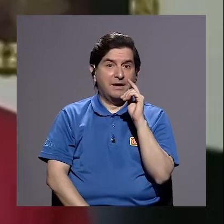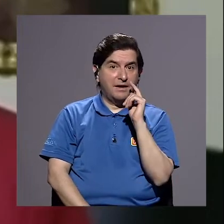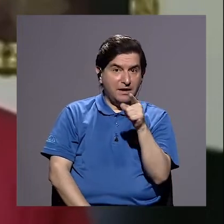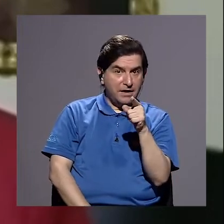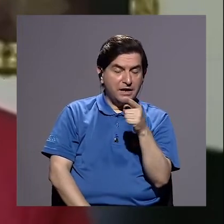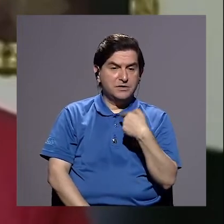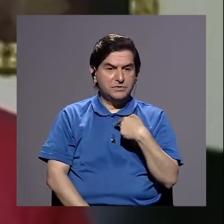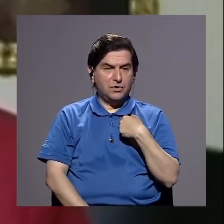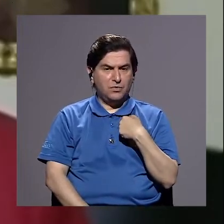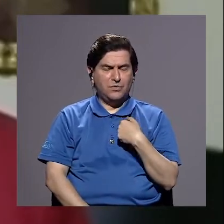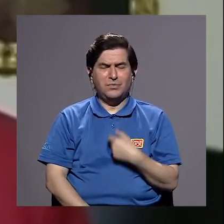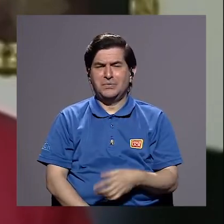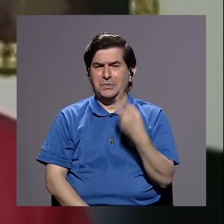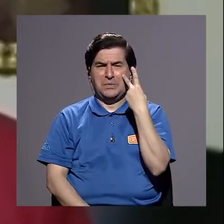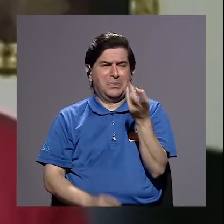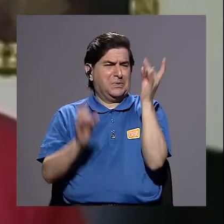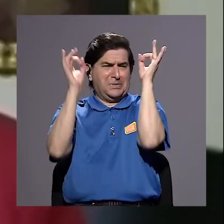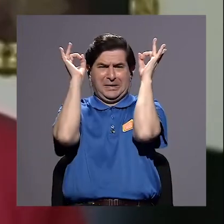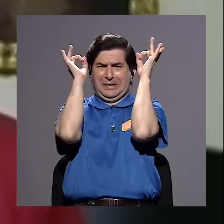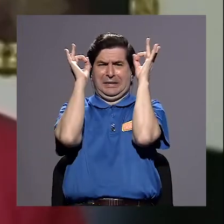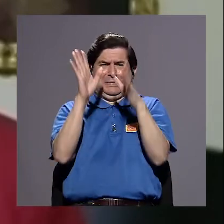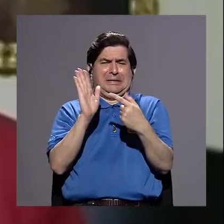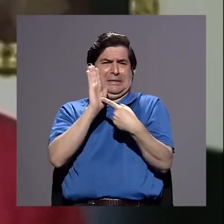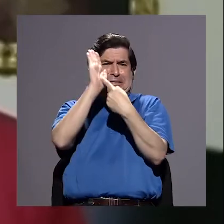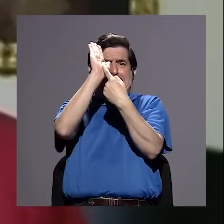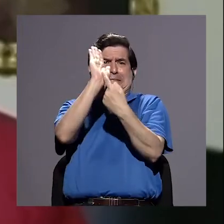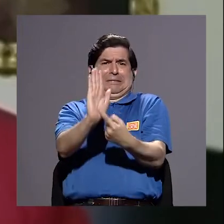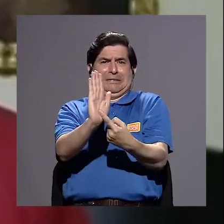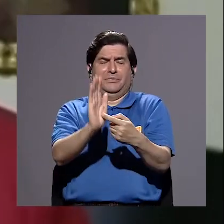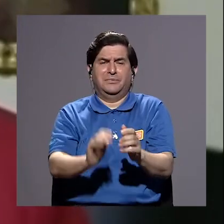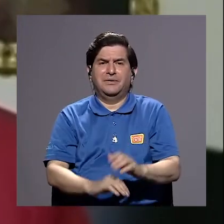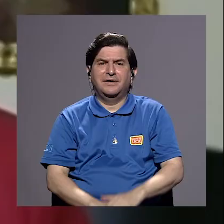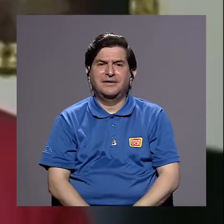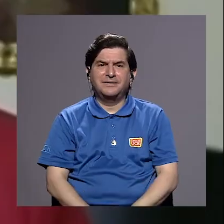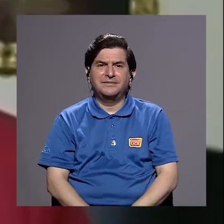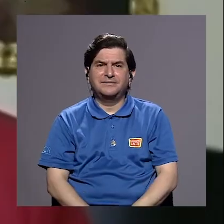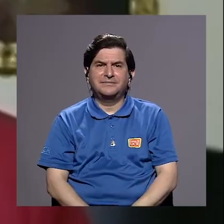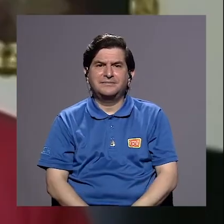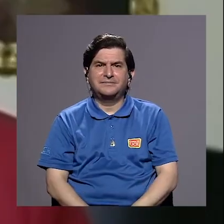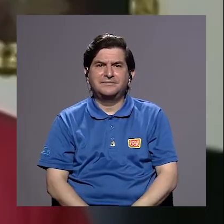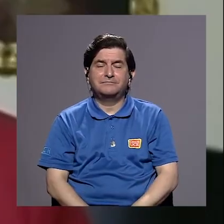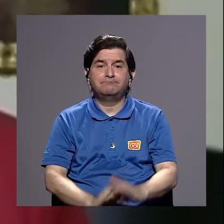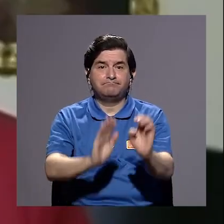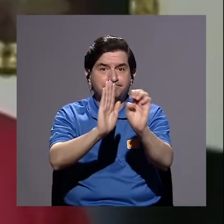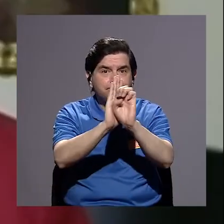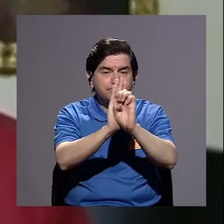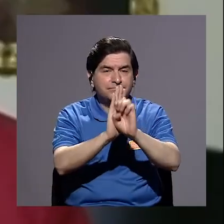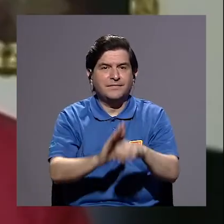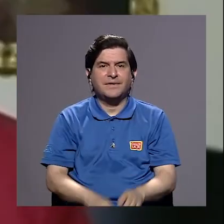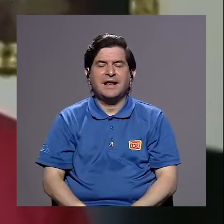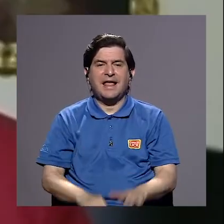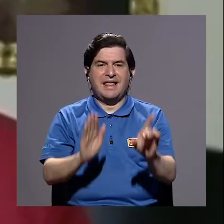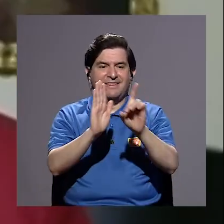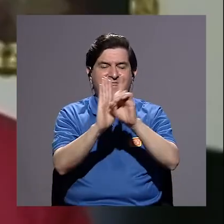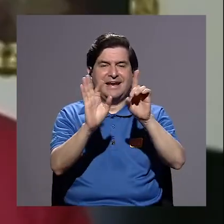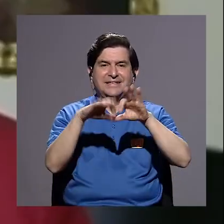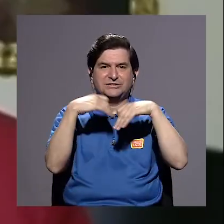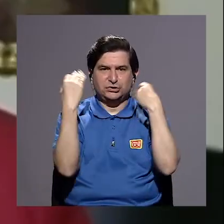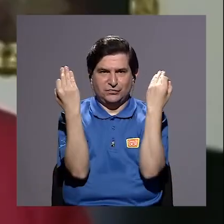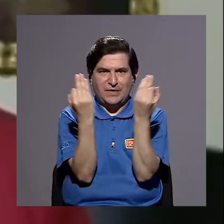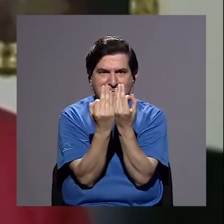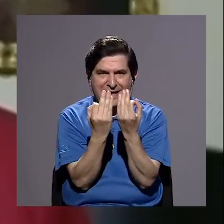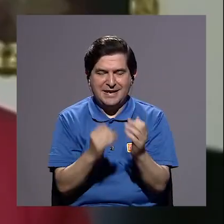eso lo vemos horriblemente reflejado en, por ejemplo, el derecho de